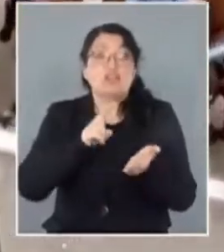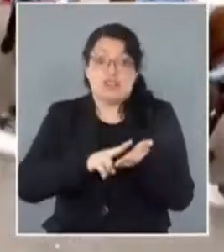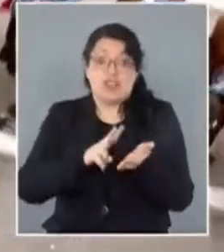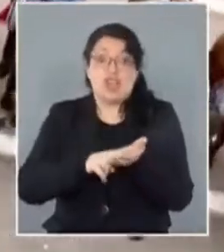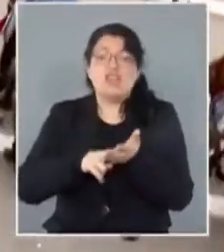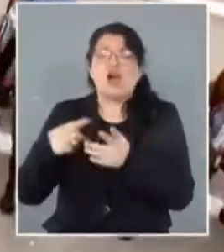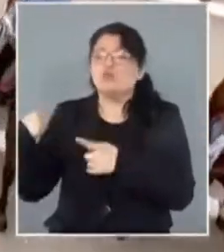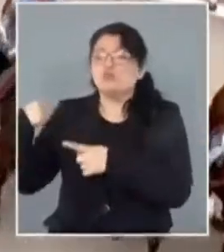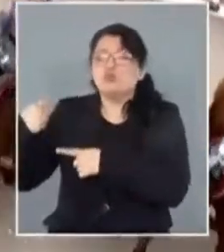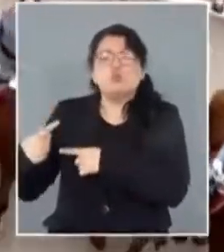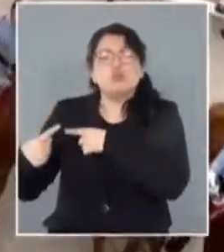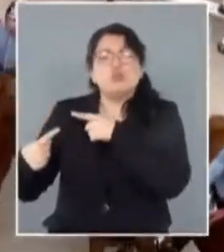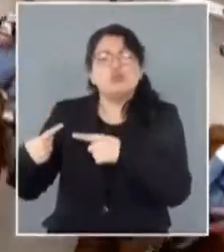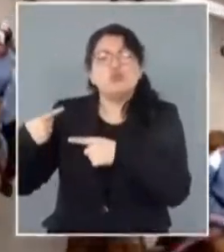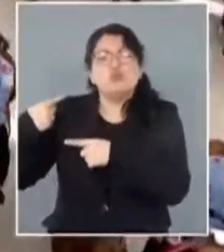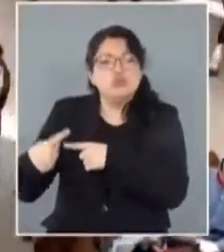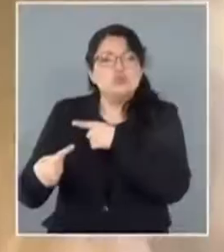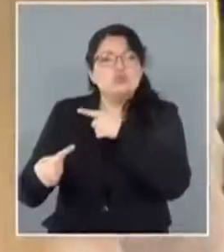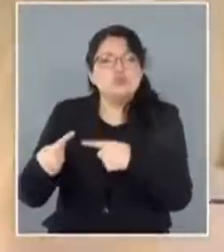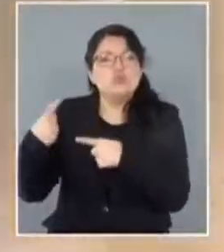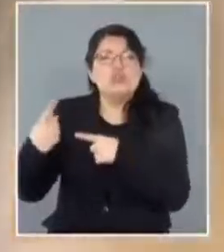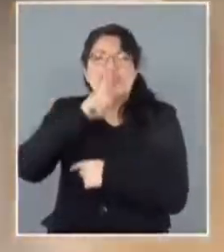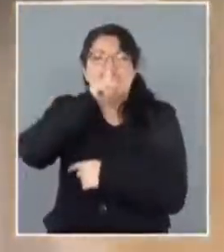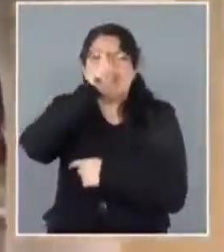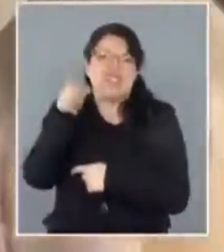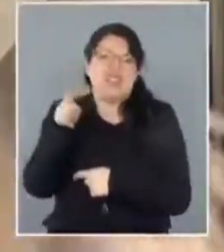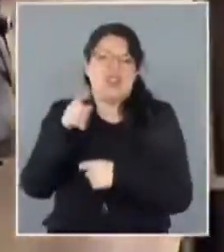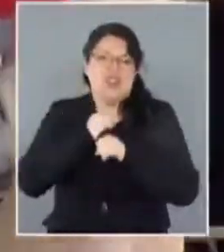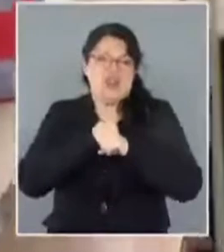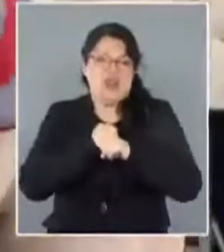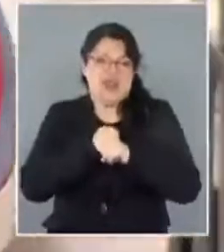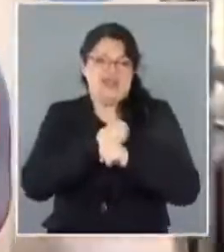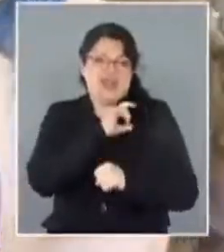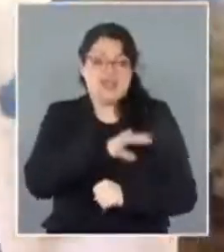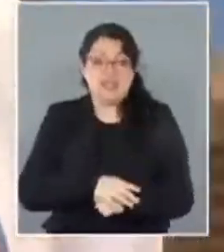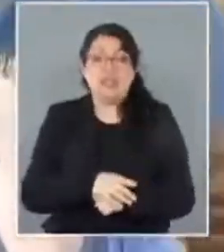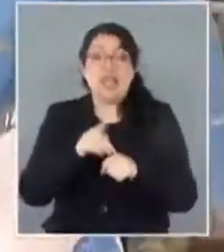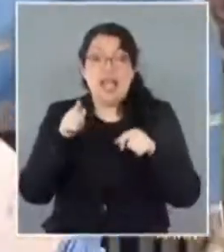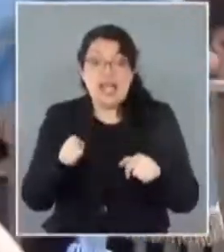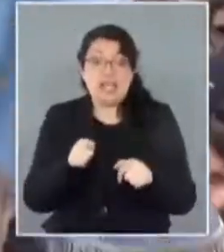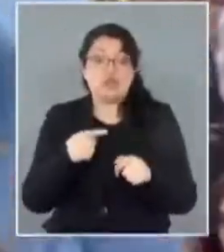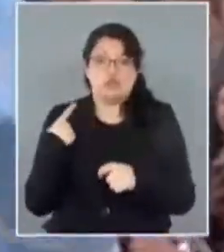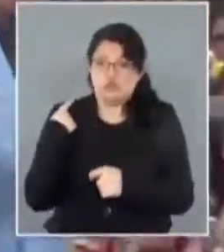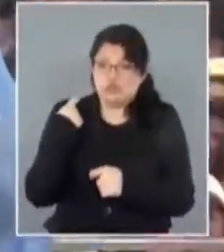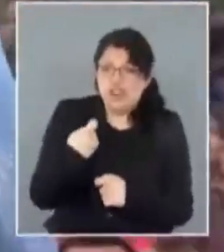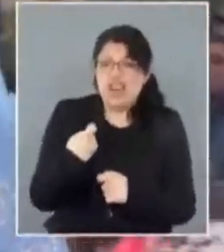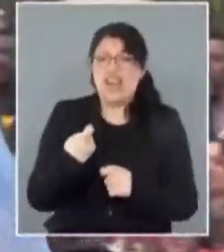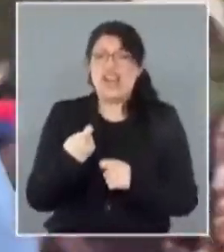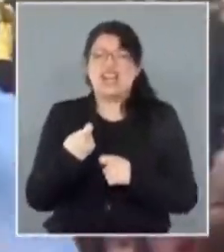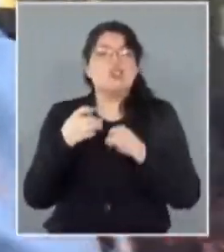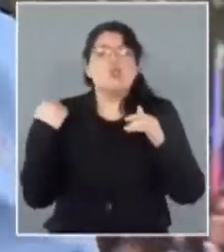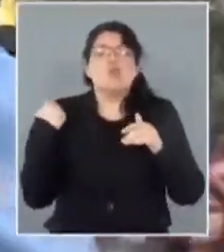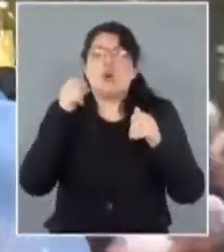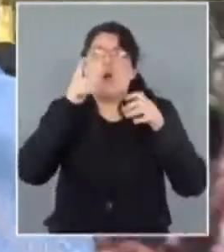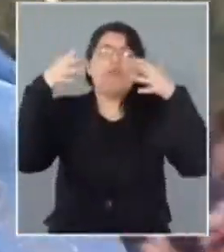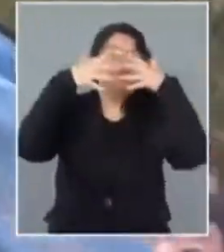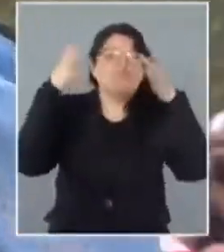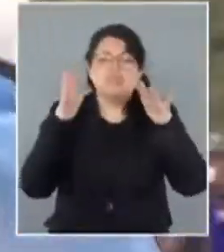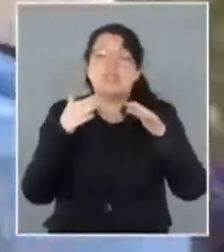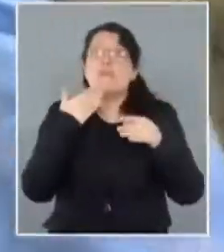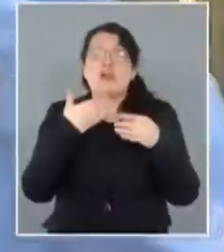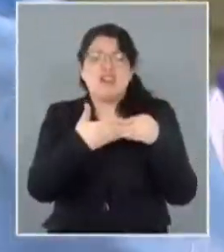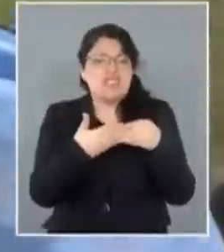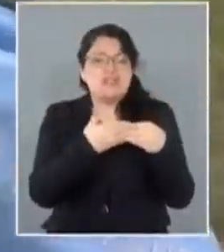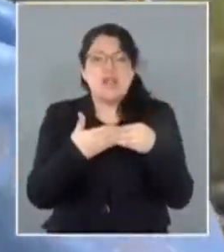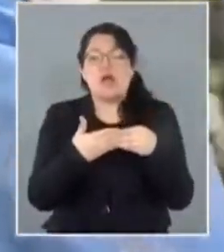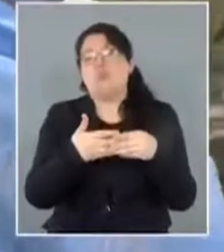herederas del espíritu y tradiciones de la caballería chilena. El vértigo, la velocidad, indiferencia al clima y flexibilidad